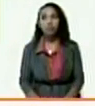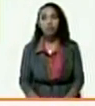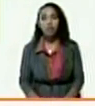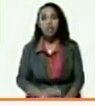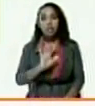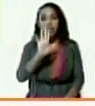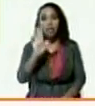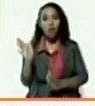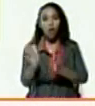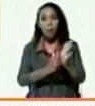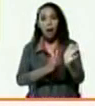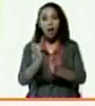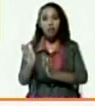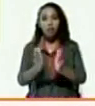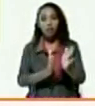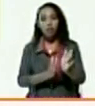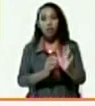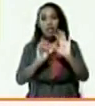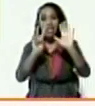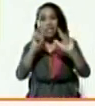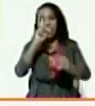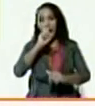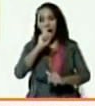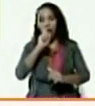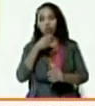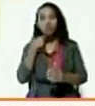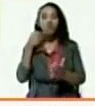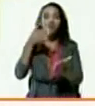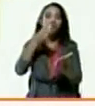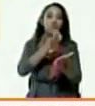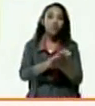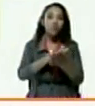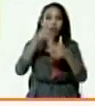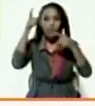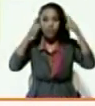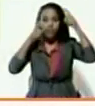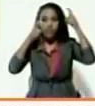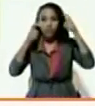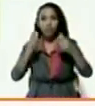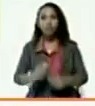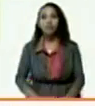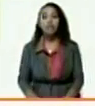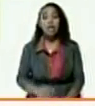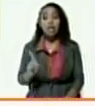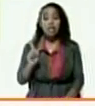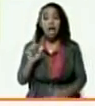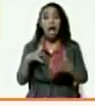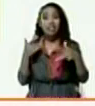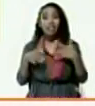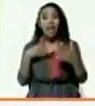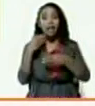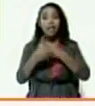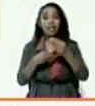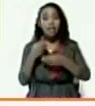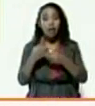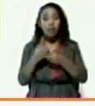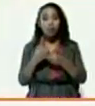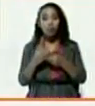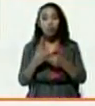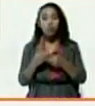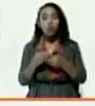5 de marzo, 7 años de la partida del comandante, tenemos las actividades que siempre le hacemos alrededor